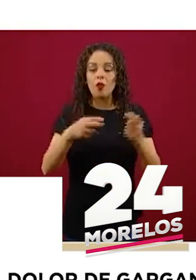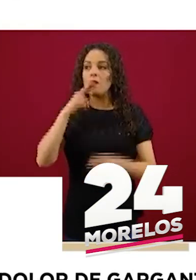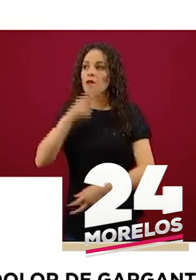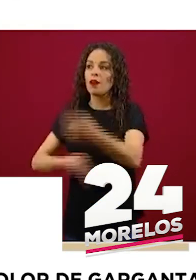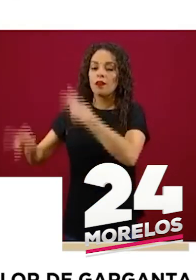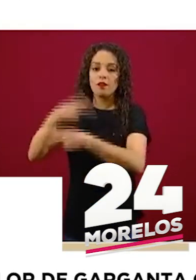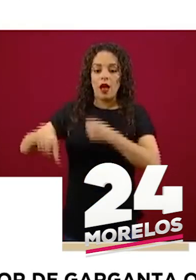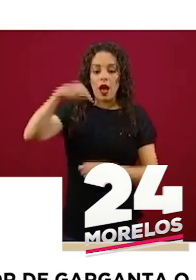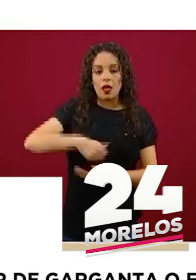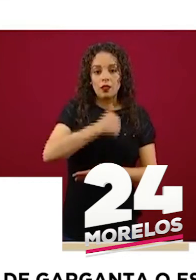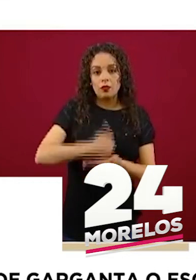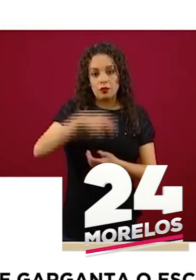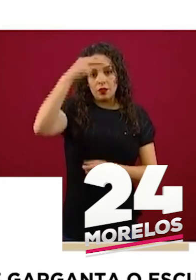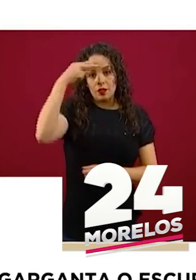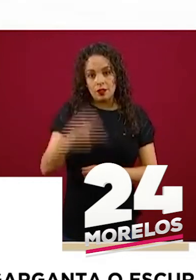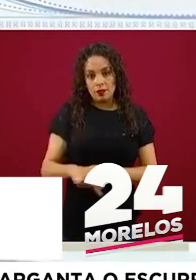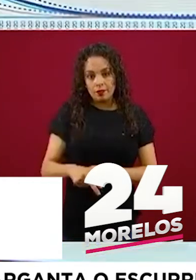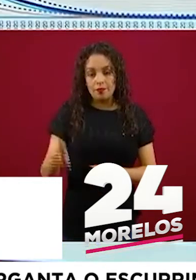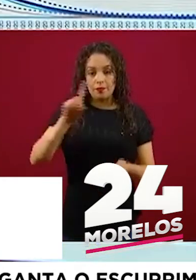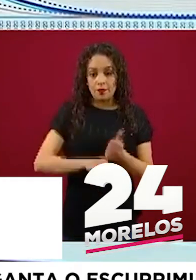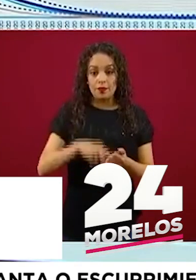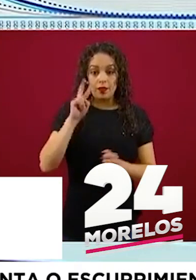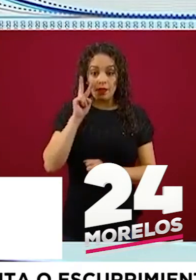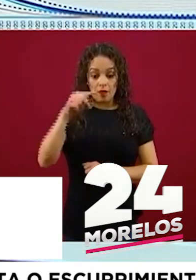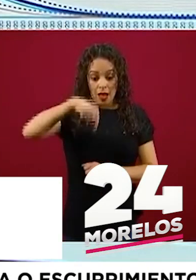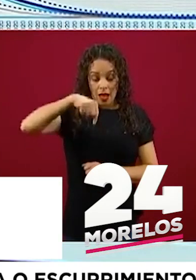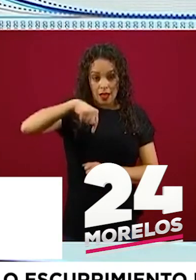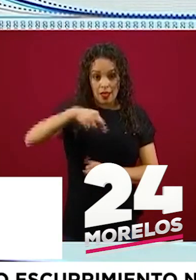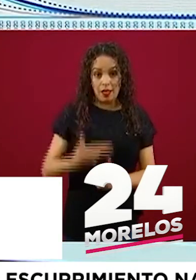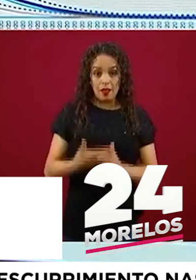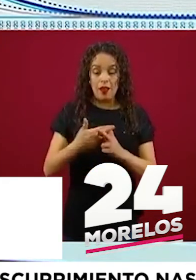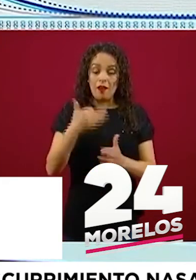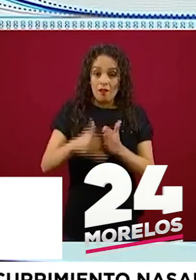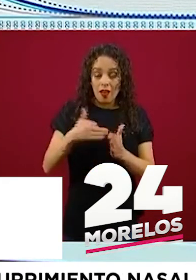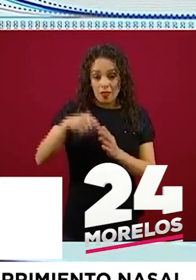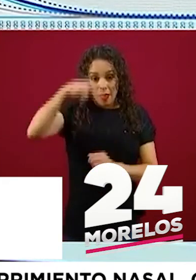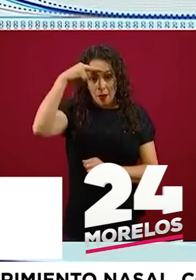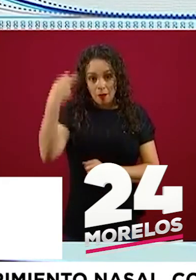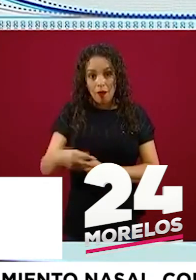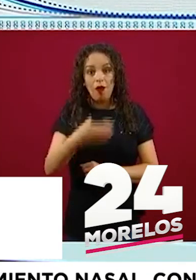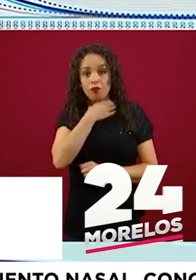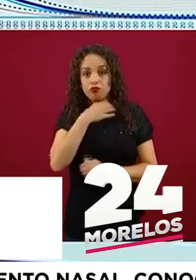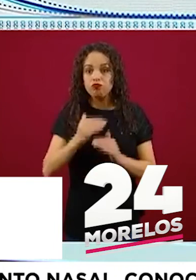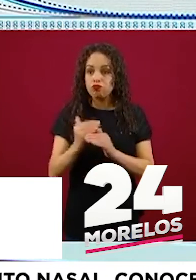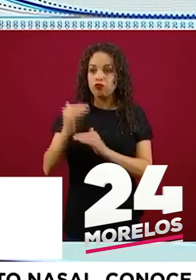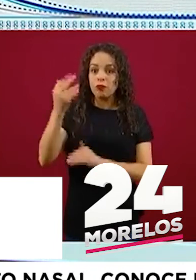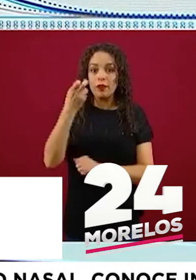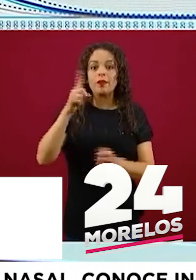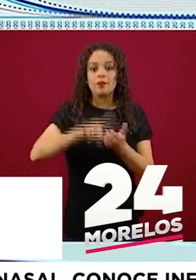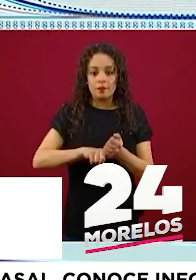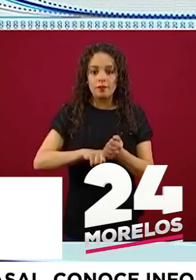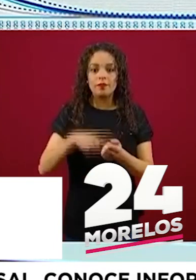con las estadísticas de hace 15 días. Al inicio de esta semana, el estado no presentaba ningún aumento o descenso de la